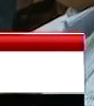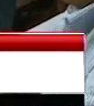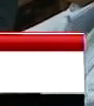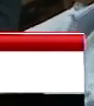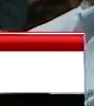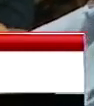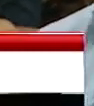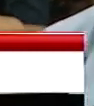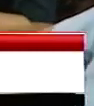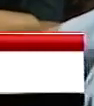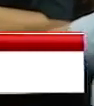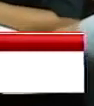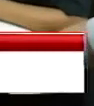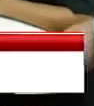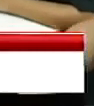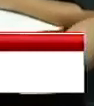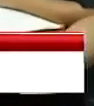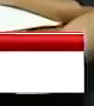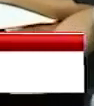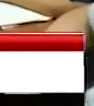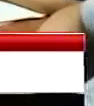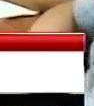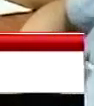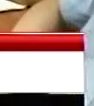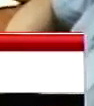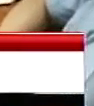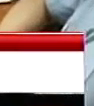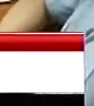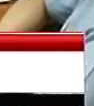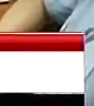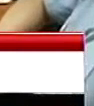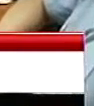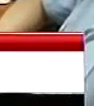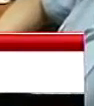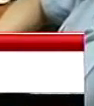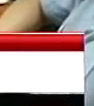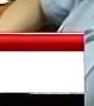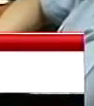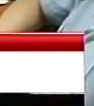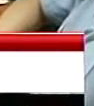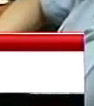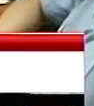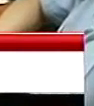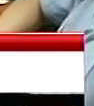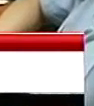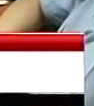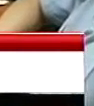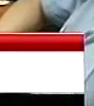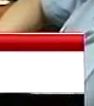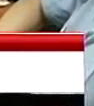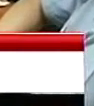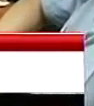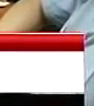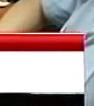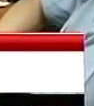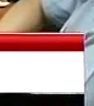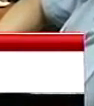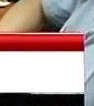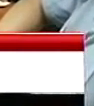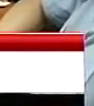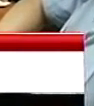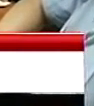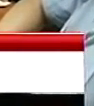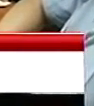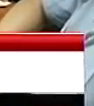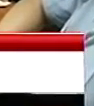si por derecho y también las amigas activistas que han venido, les agradezco su presencia, pueden reunirse